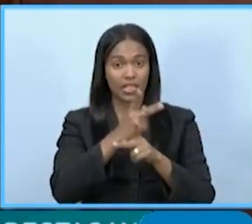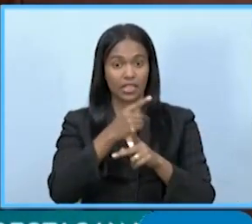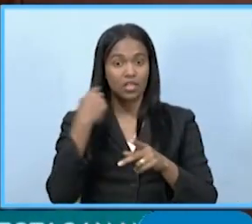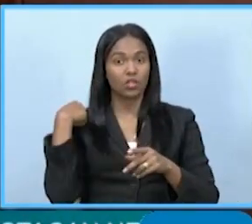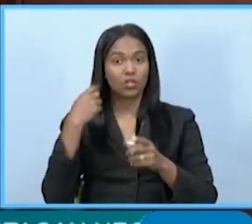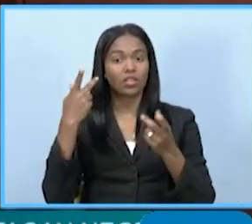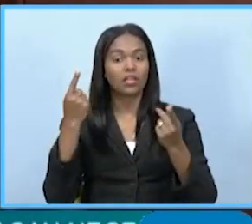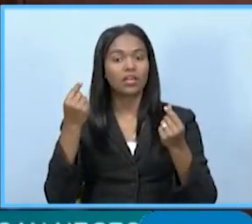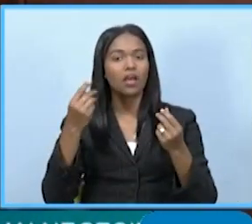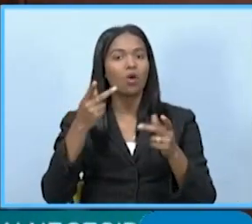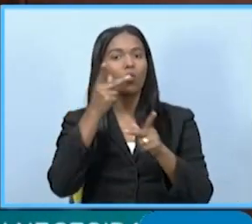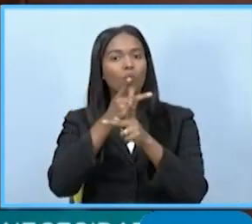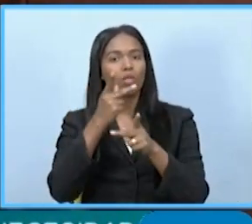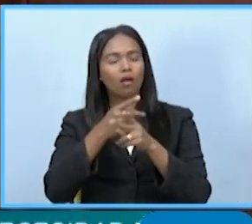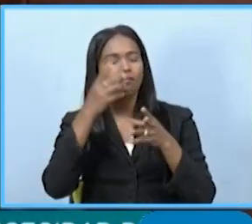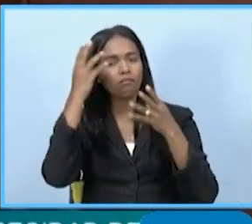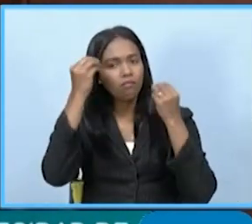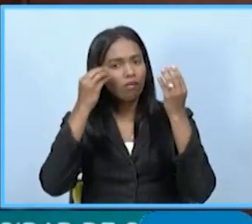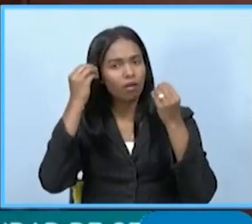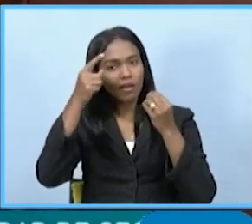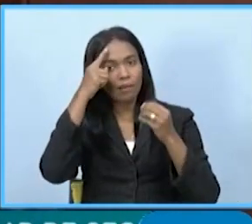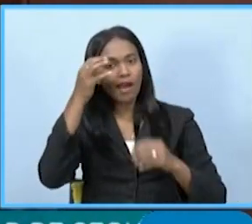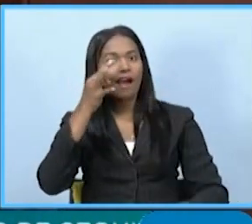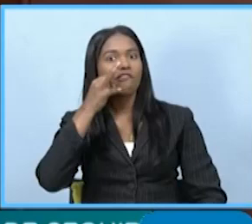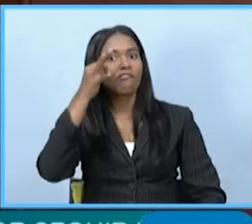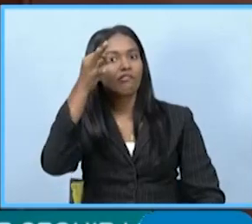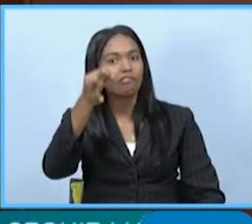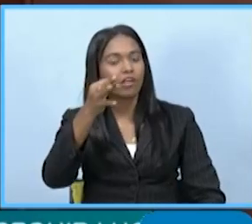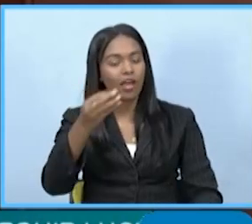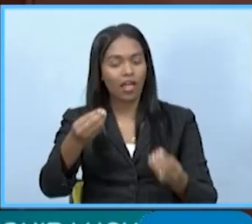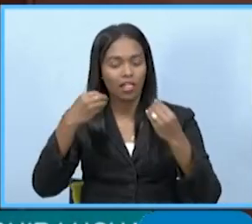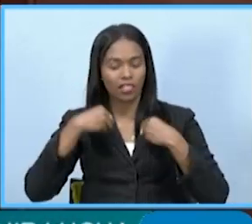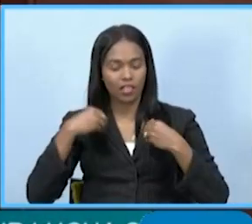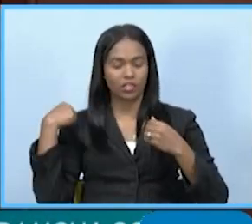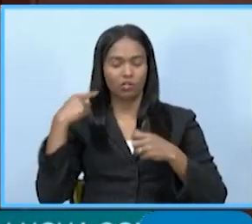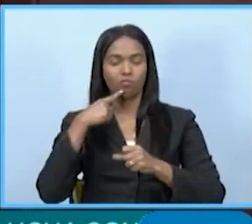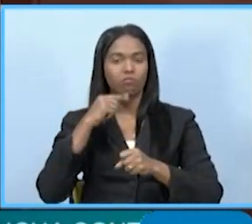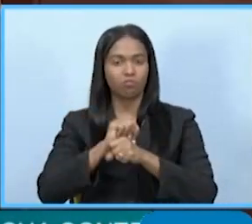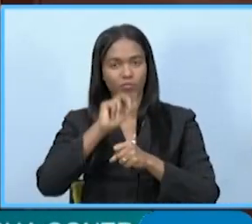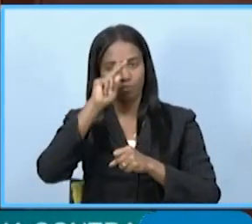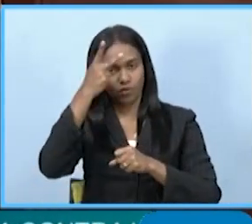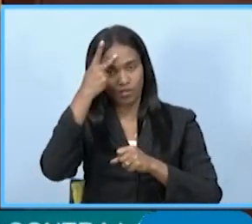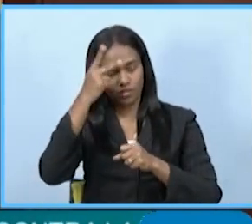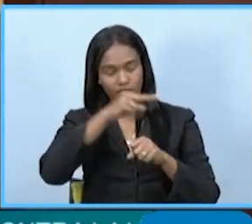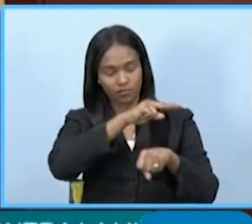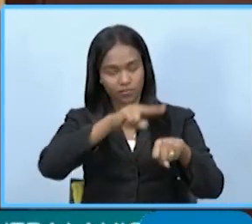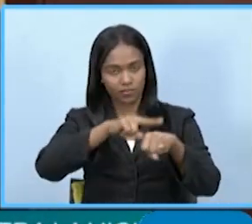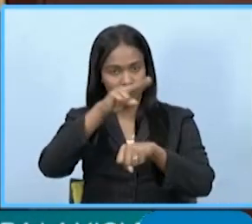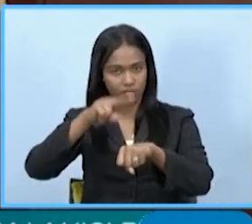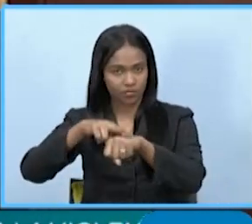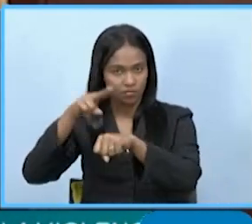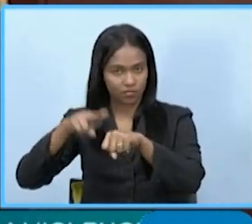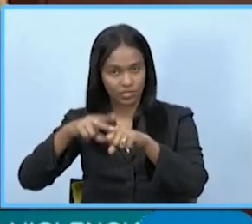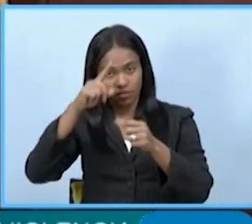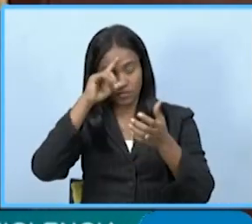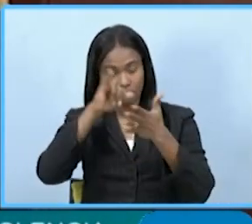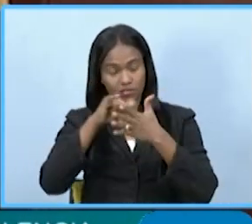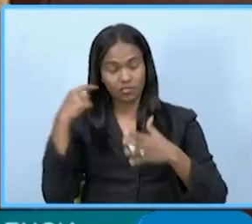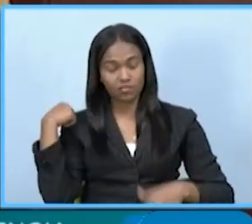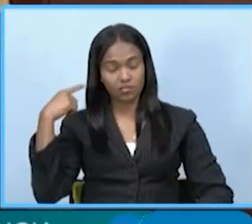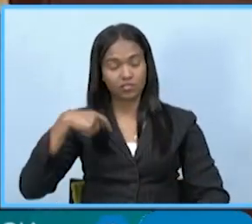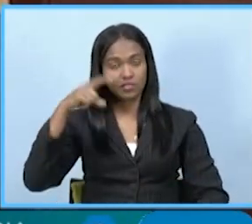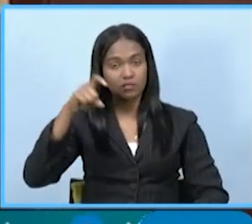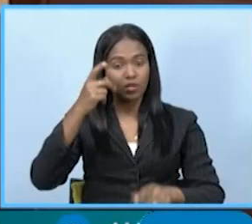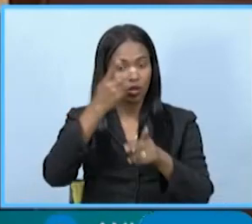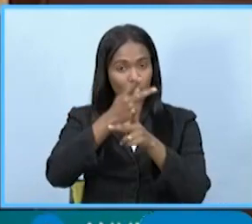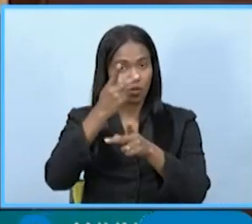a reflexionar acerca del futuro que compromete el contexto político de nuestras naciones. Por eso debemos ser